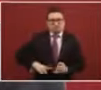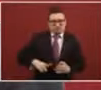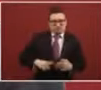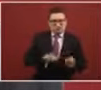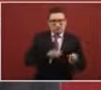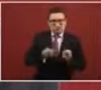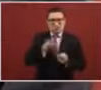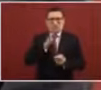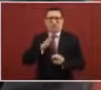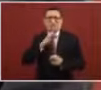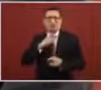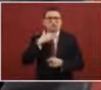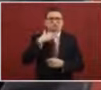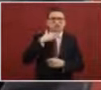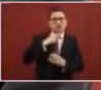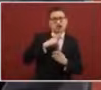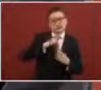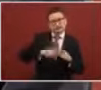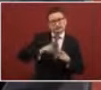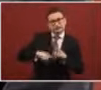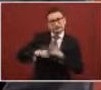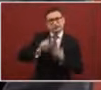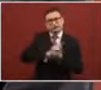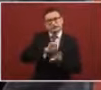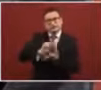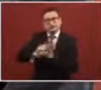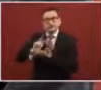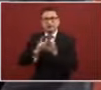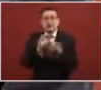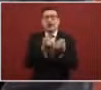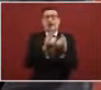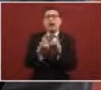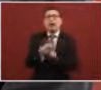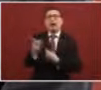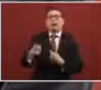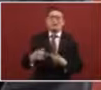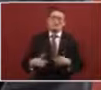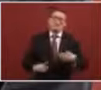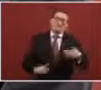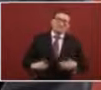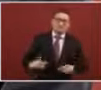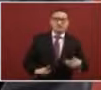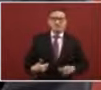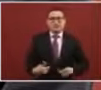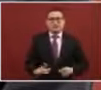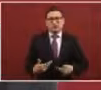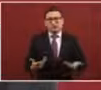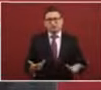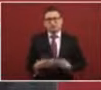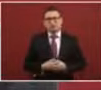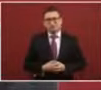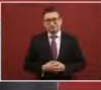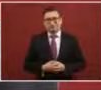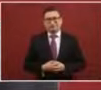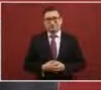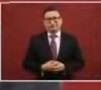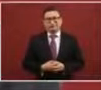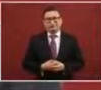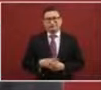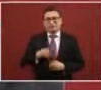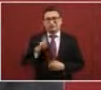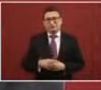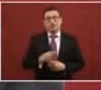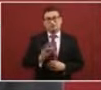y puede causar alguna molestia que de verdad